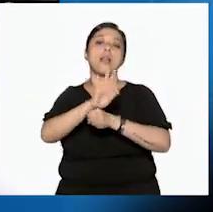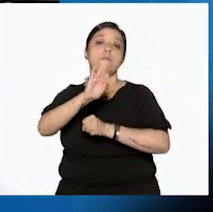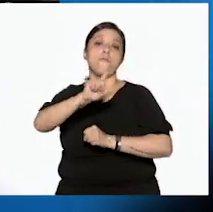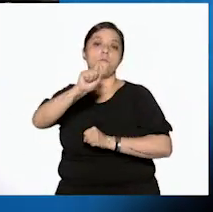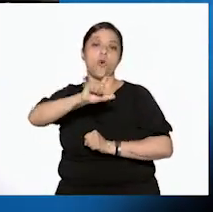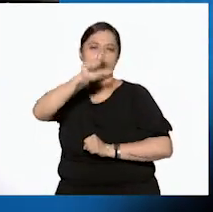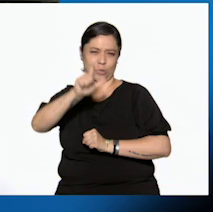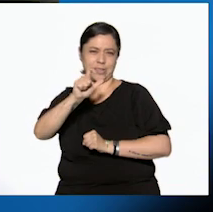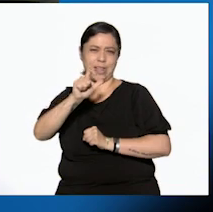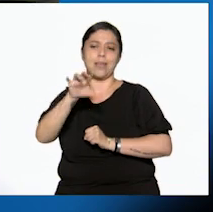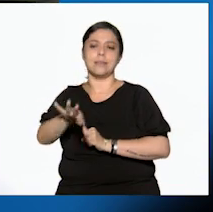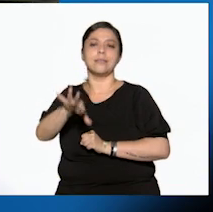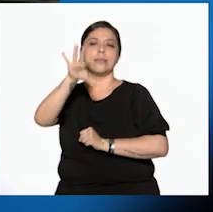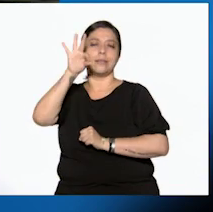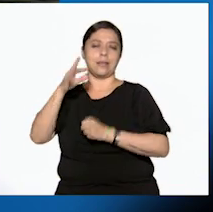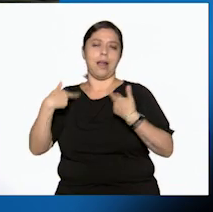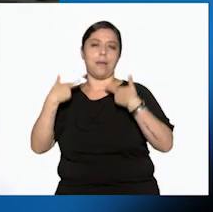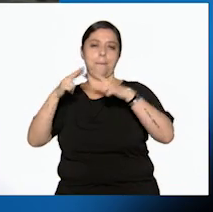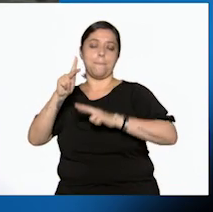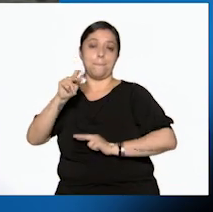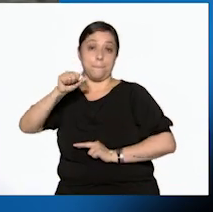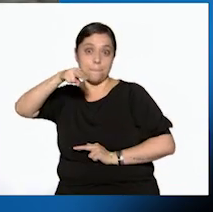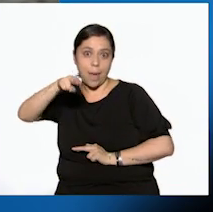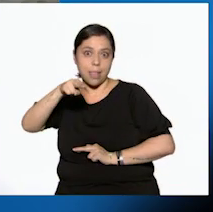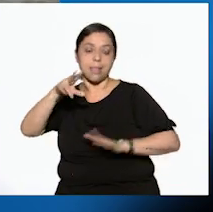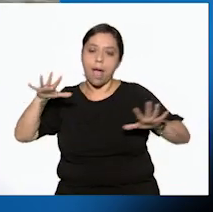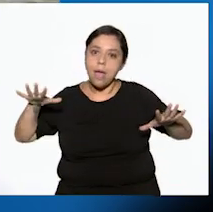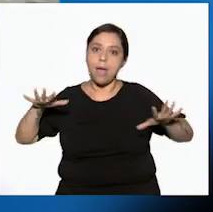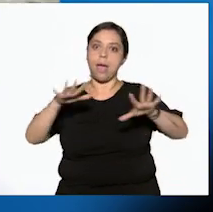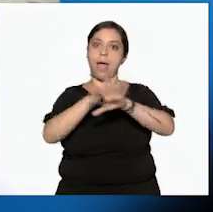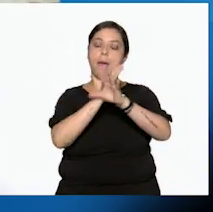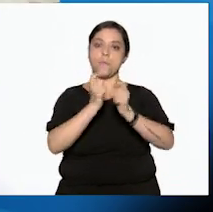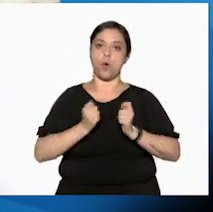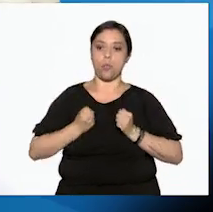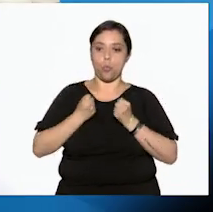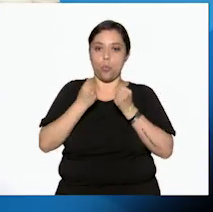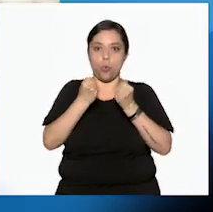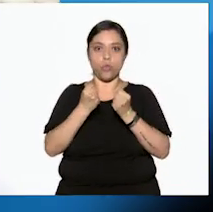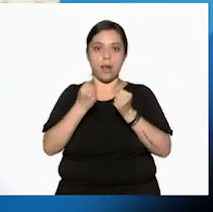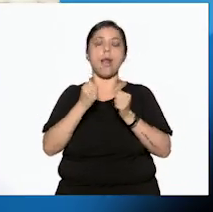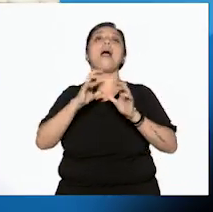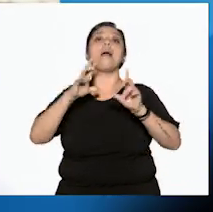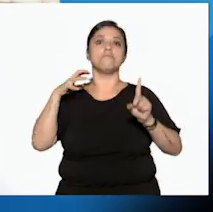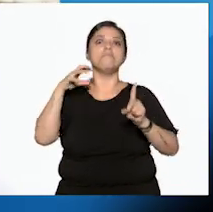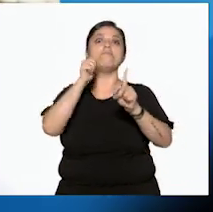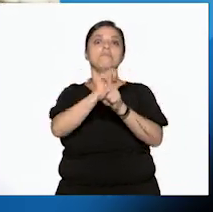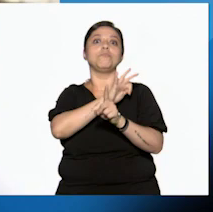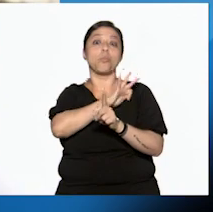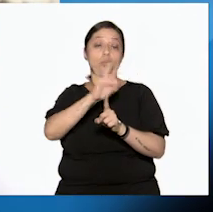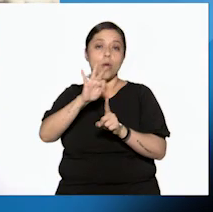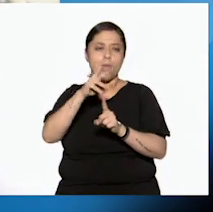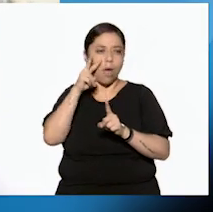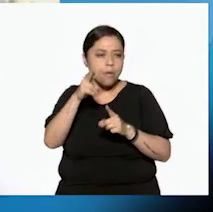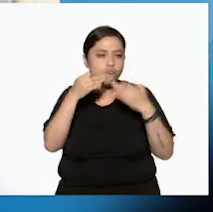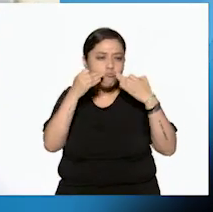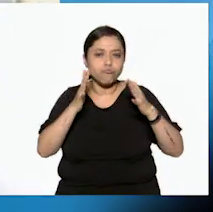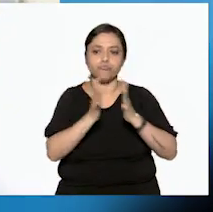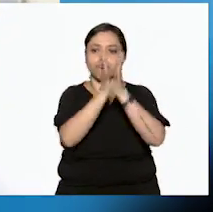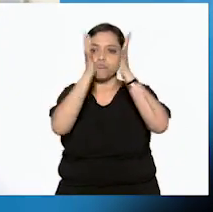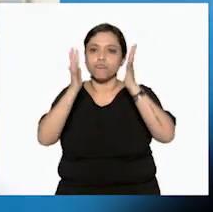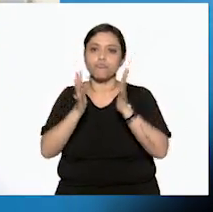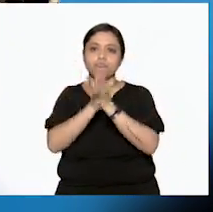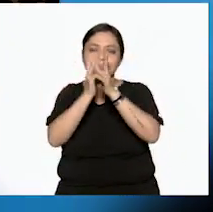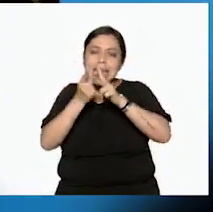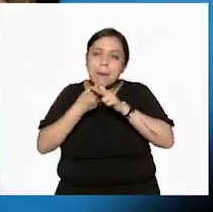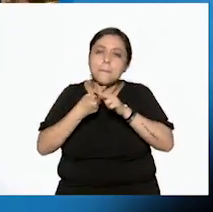PAN. La alternancia en el poder se había logrado y México había dado, en cuestión de democracia, sus primeros